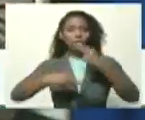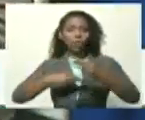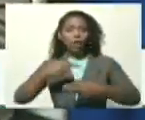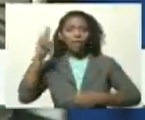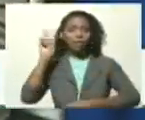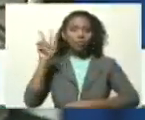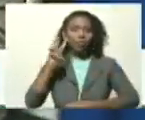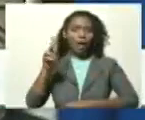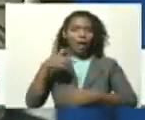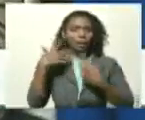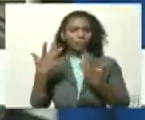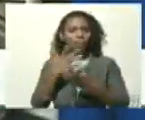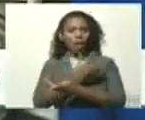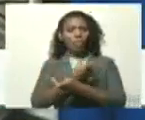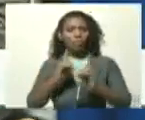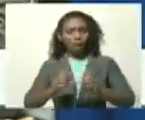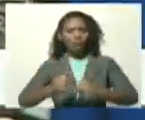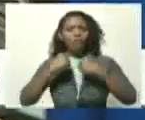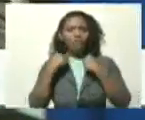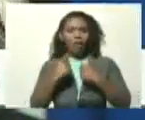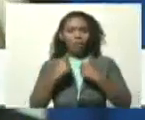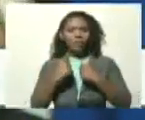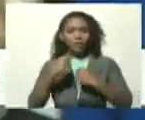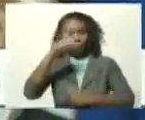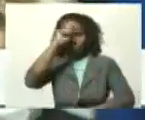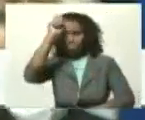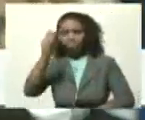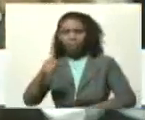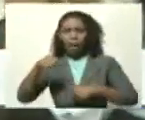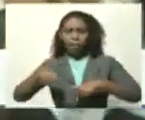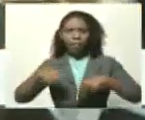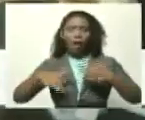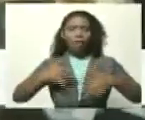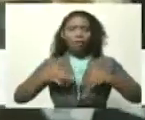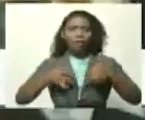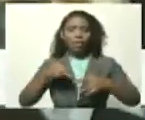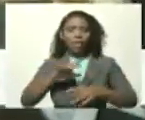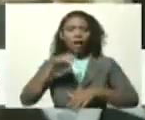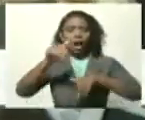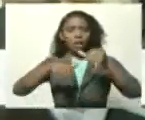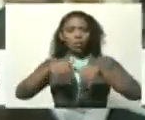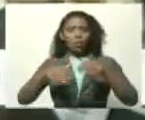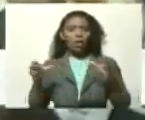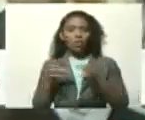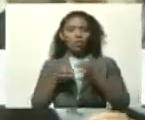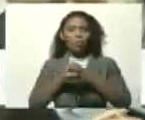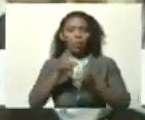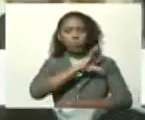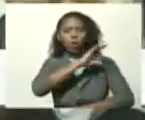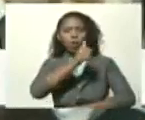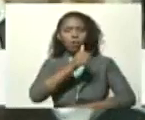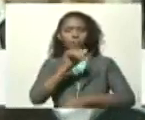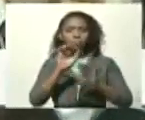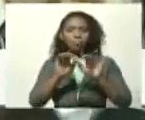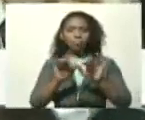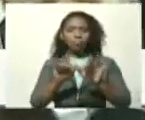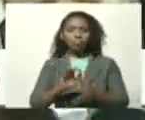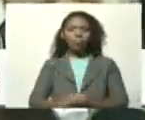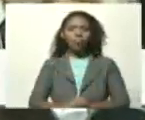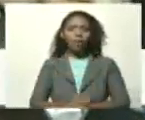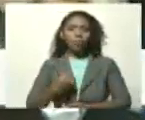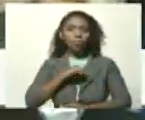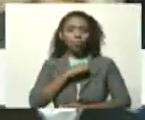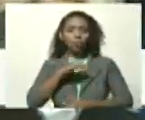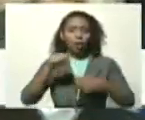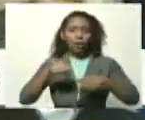es una democracia sólida, ratificado con este acto de elección de junta directiva y secretaría.